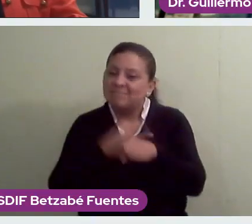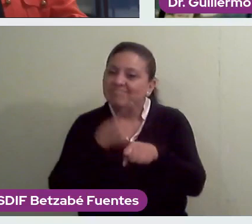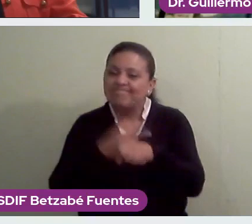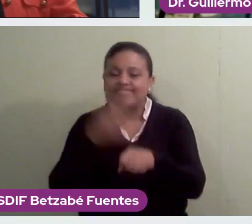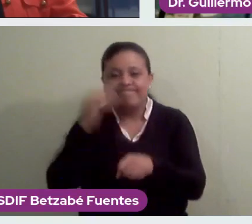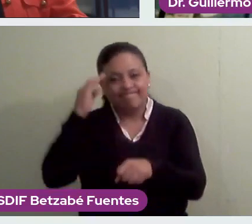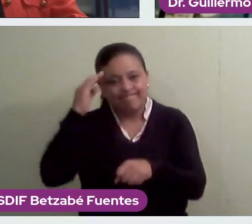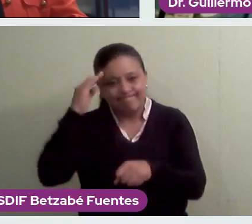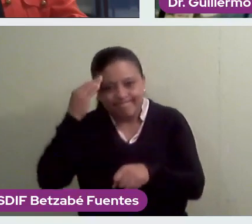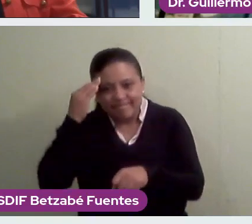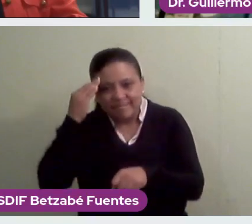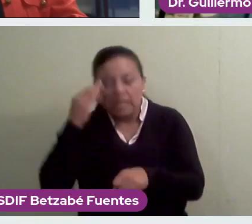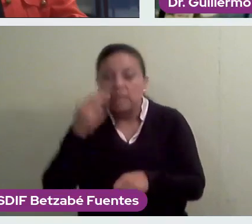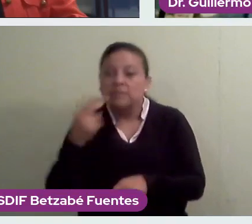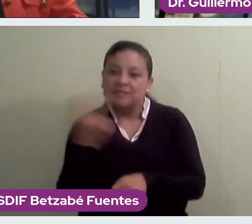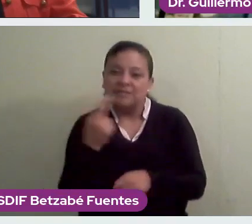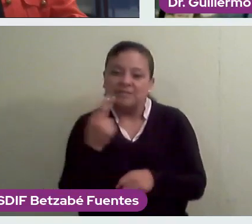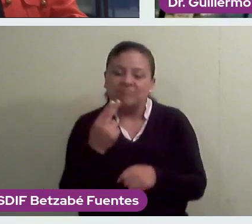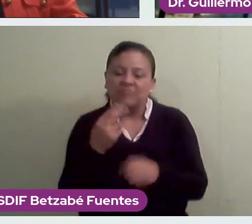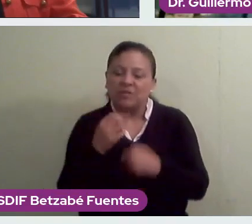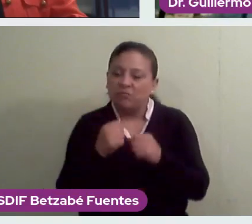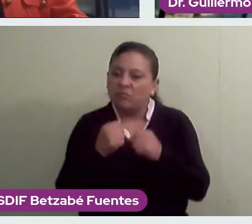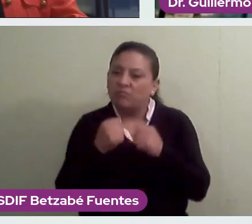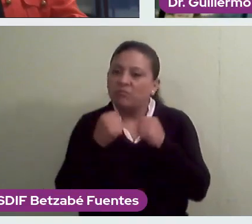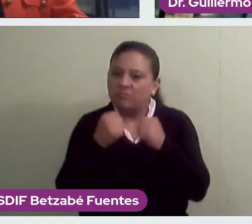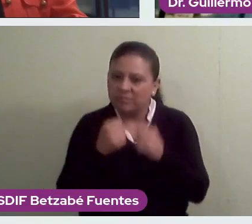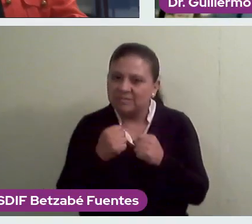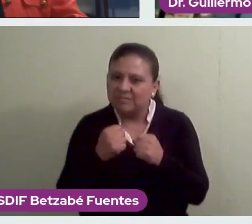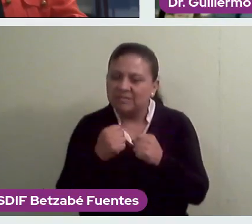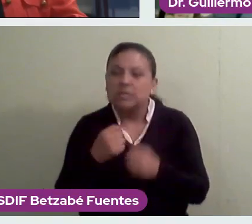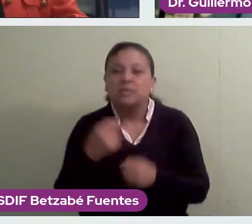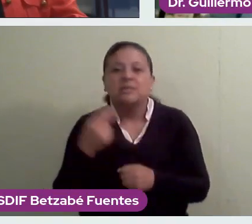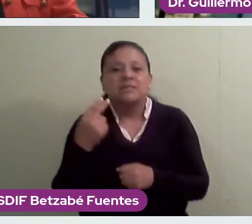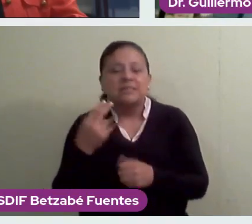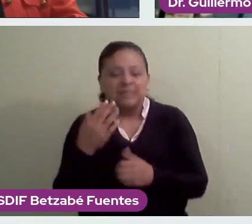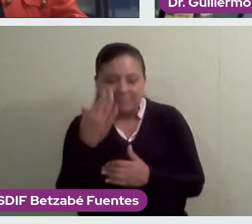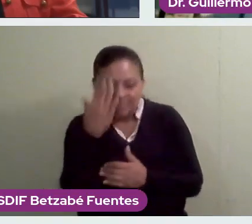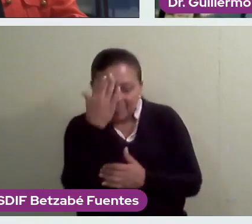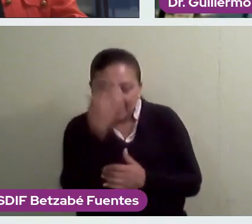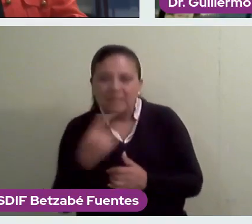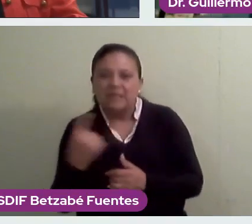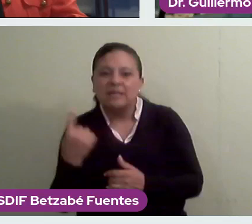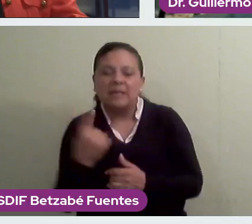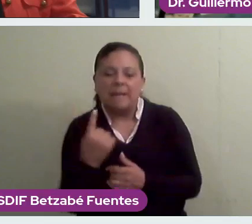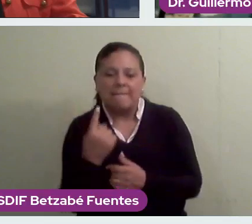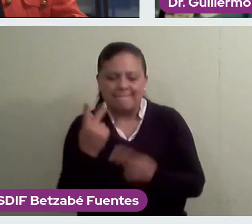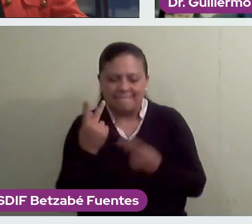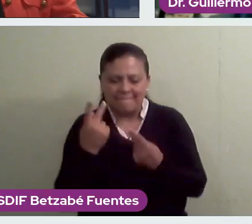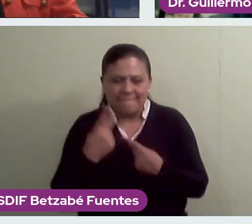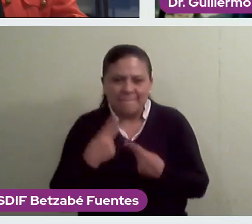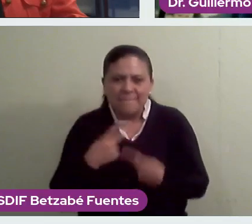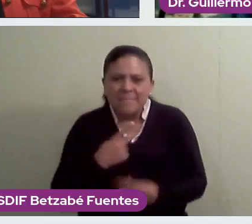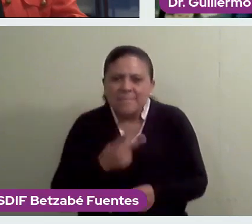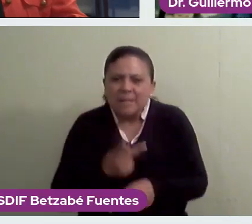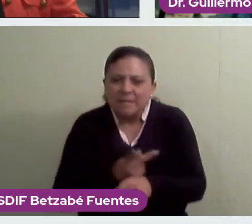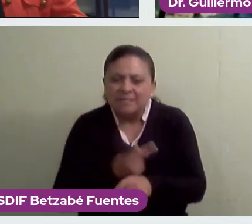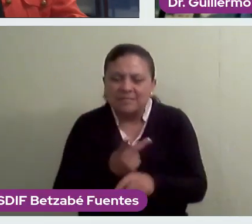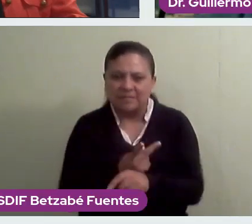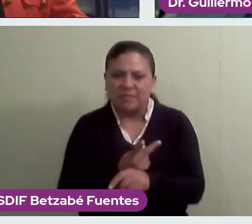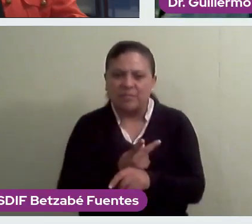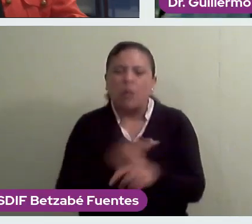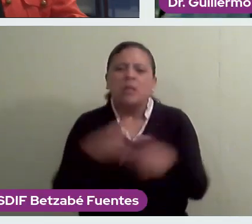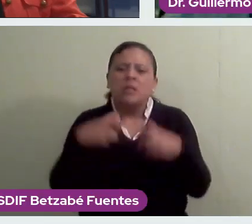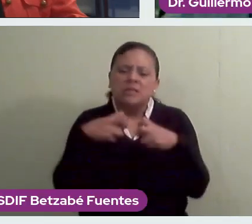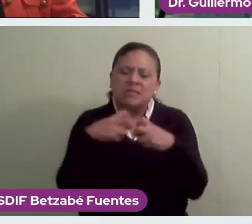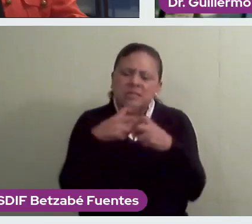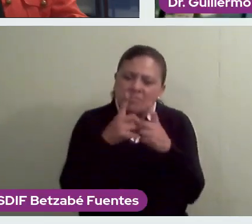mucha fortaleza el poder identificar que estamos pasando por una depresión, un trastorno de ansiedad o